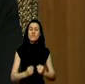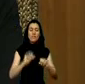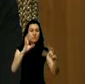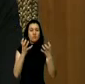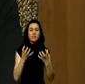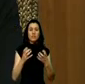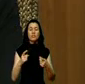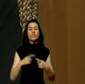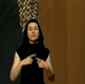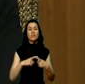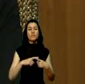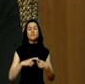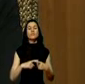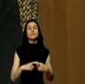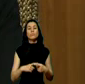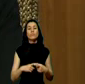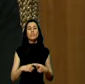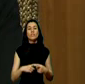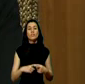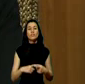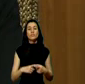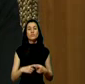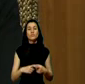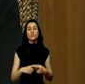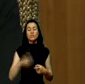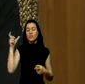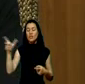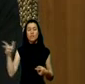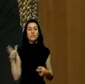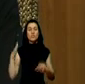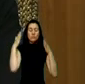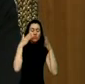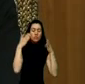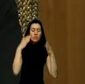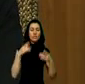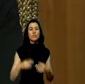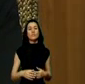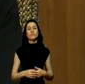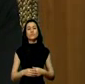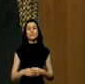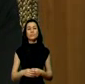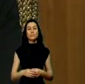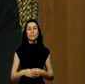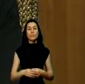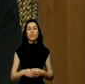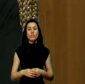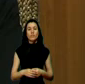funcionar, a la hora de atender a los ciudadanos y las propuestas que emanen de los ciudadanos,